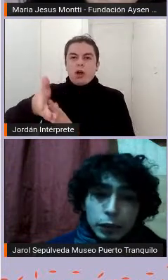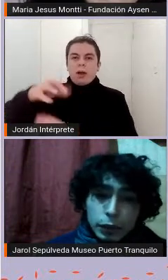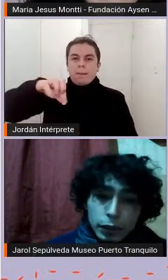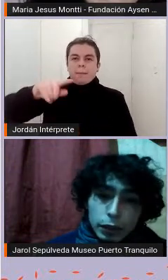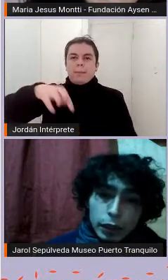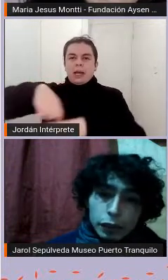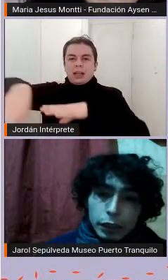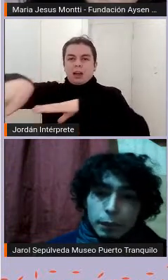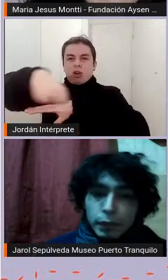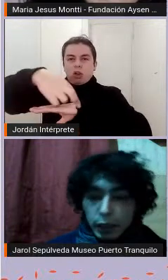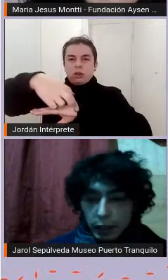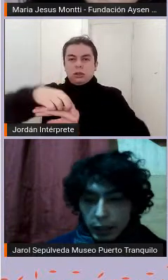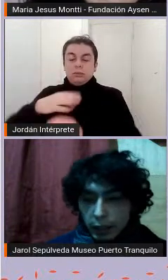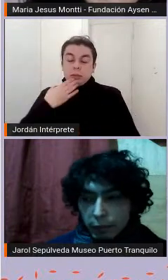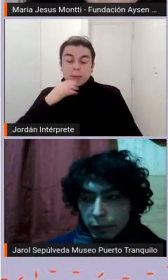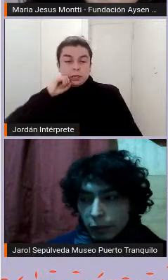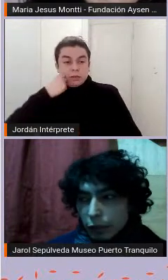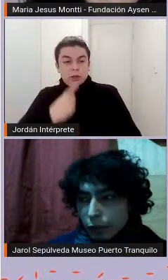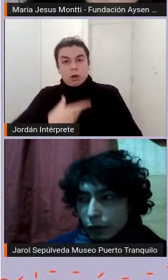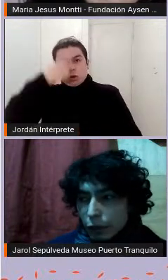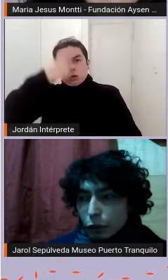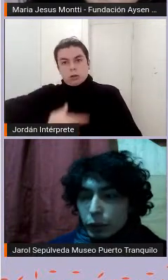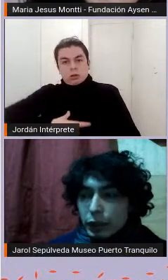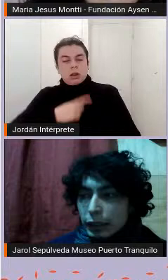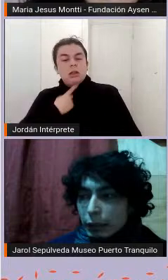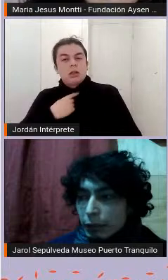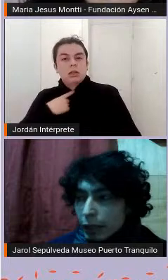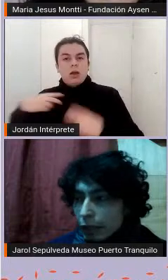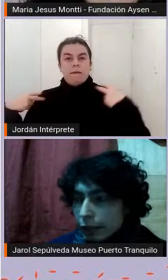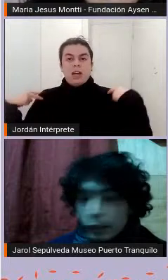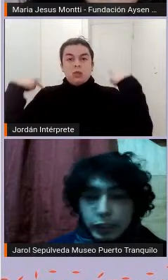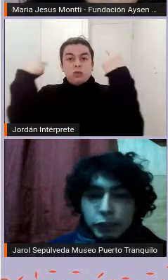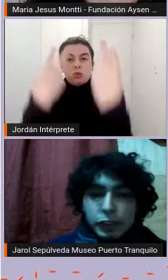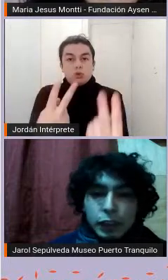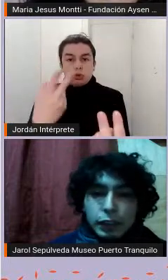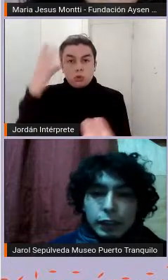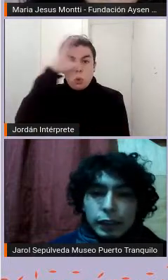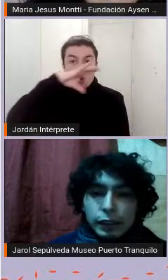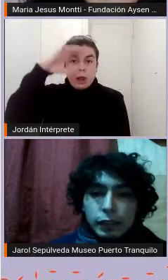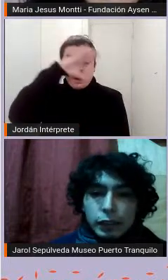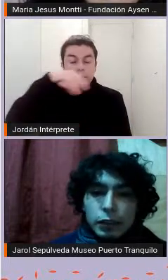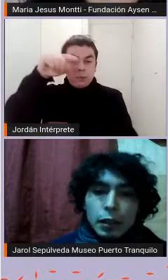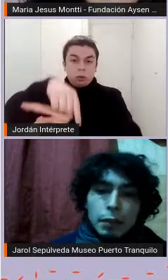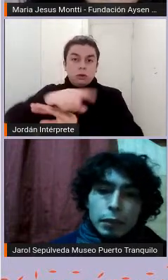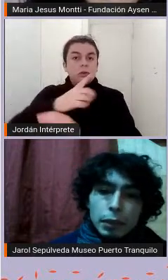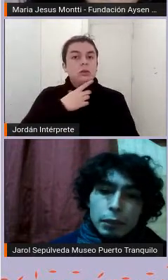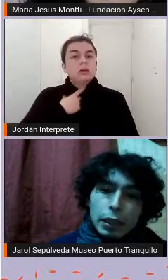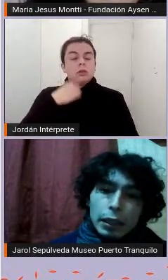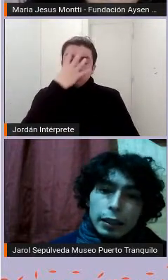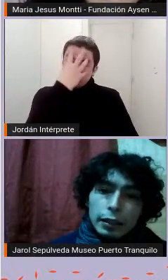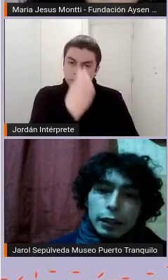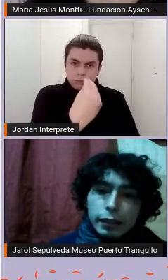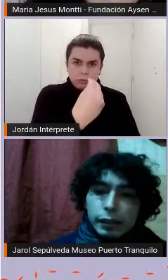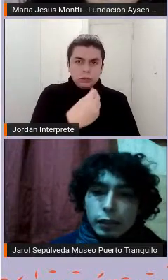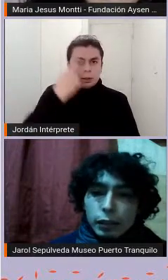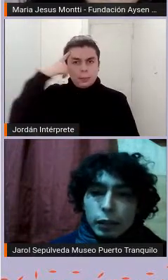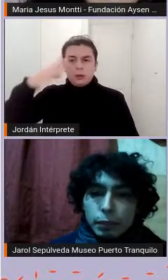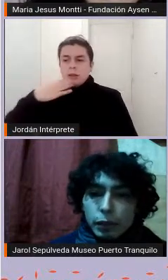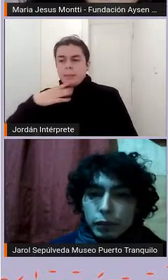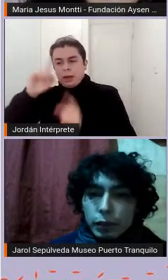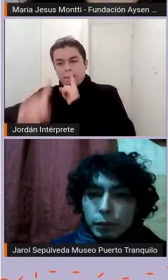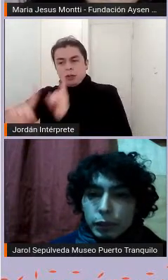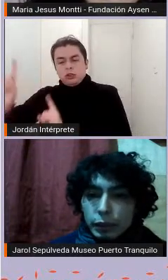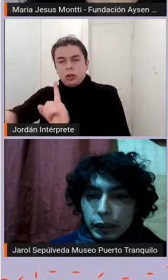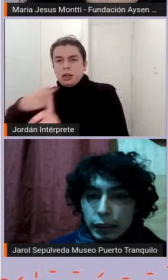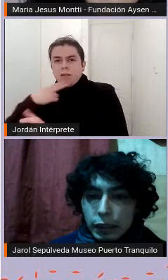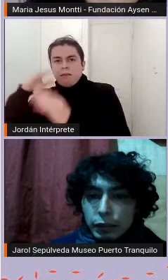atractivo turístico a la zona, por lo tanto los turistas también van a verse beneficiados en este sentido, pero también la gente que reside en el lugar, por